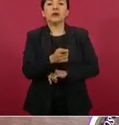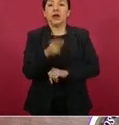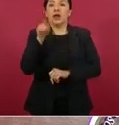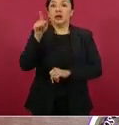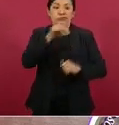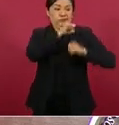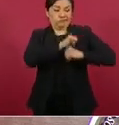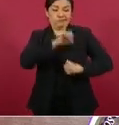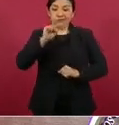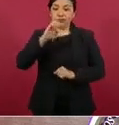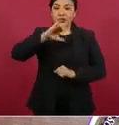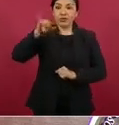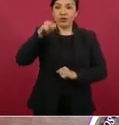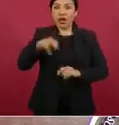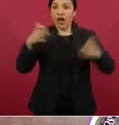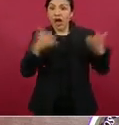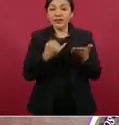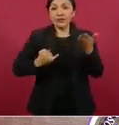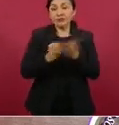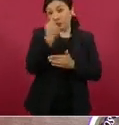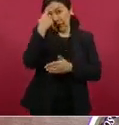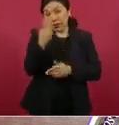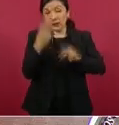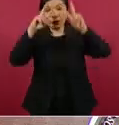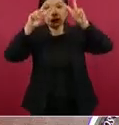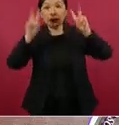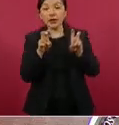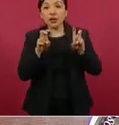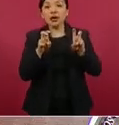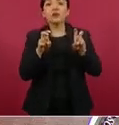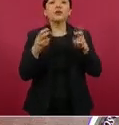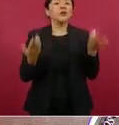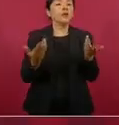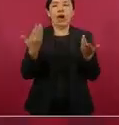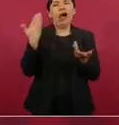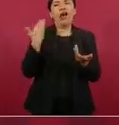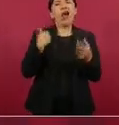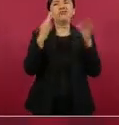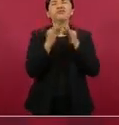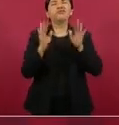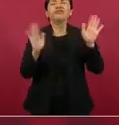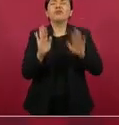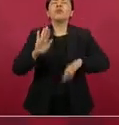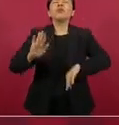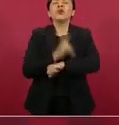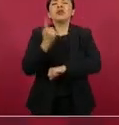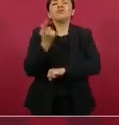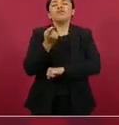Corte resolviera sobre este asunto, porque sabíamos